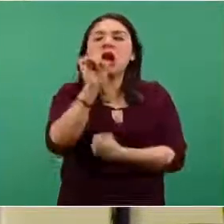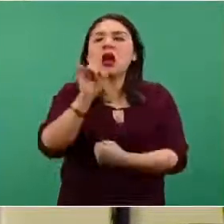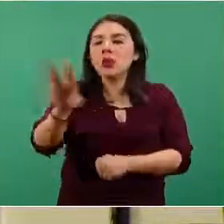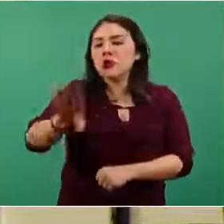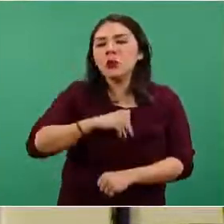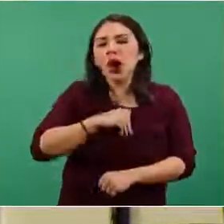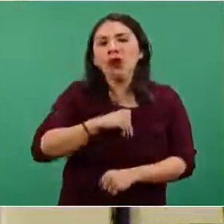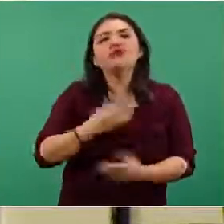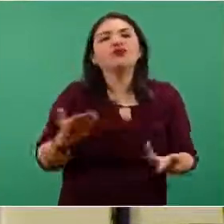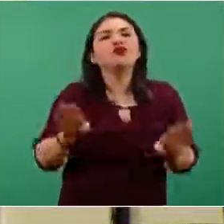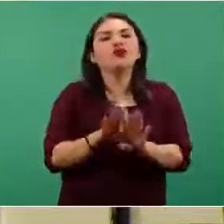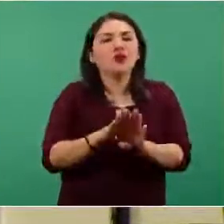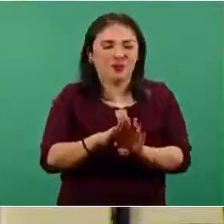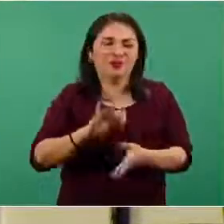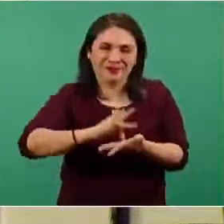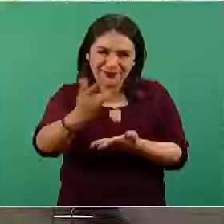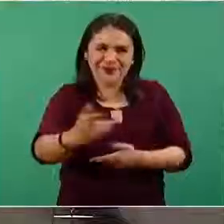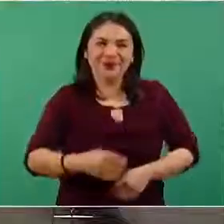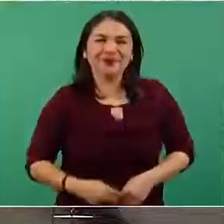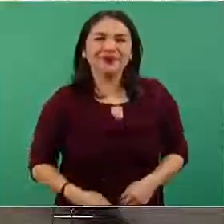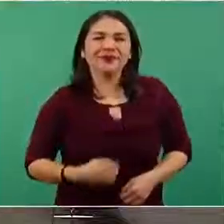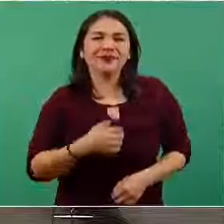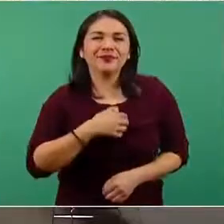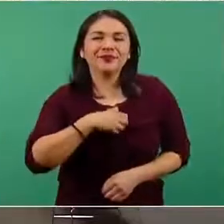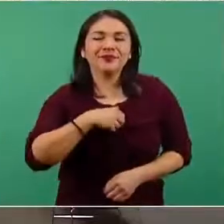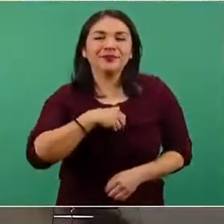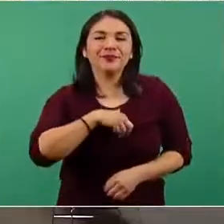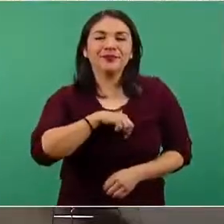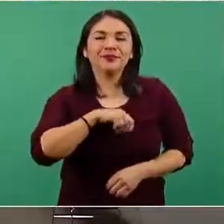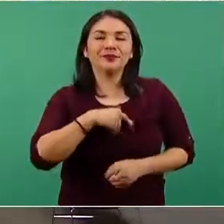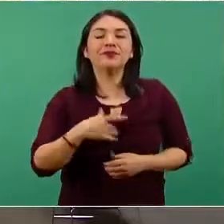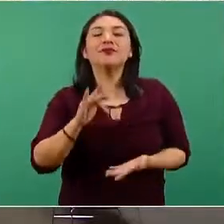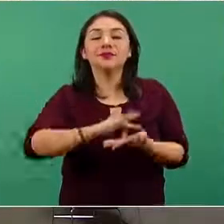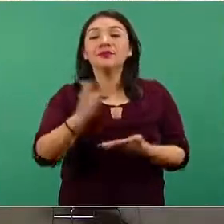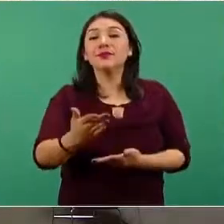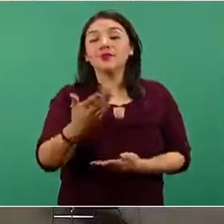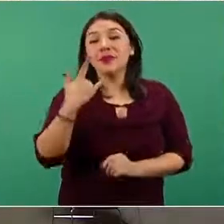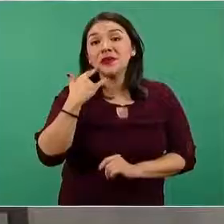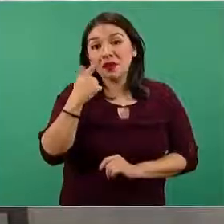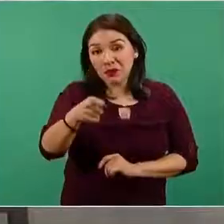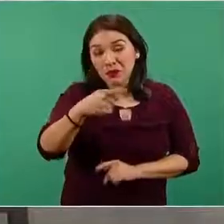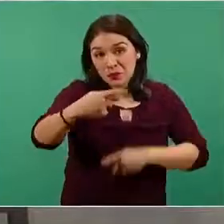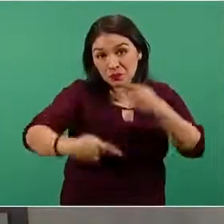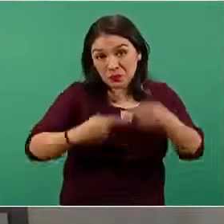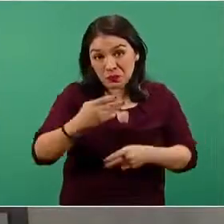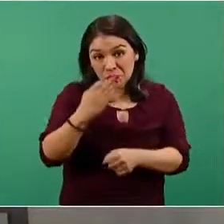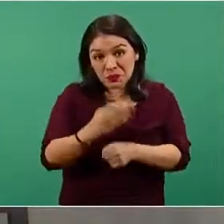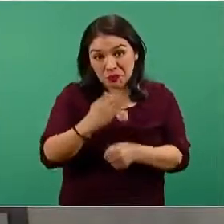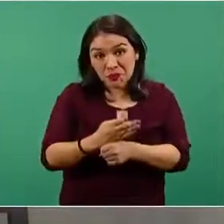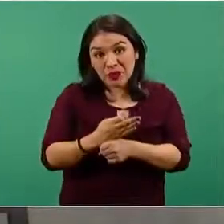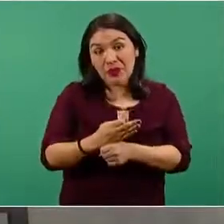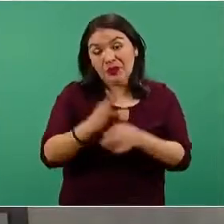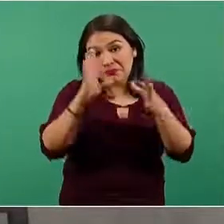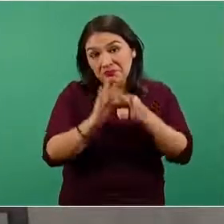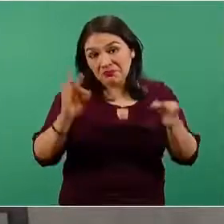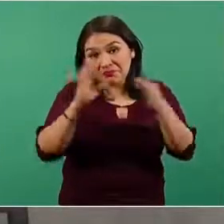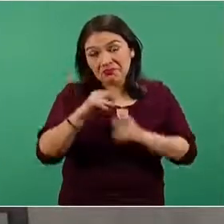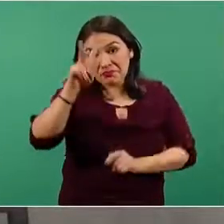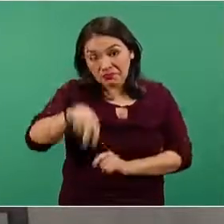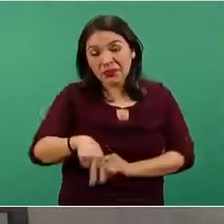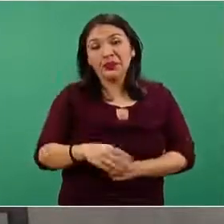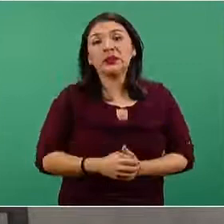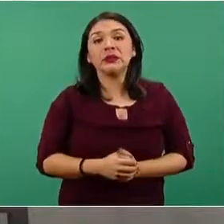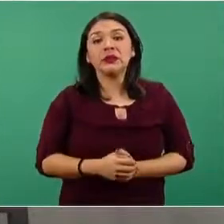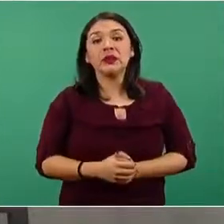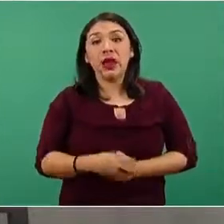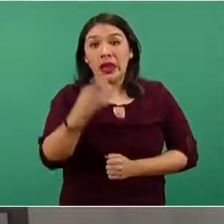positivas? Muchas gracias. Bienvenido, doctor. Gracias, muy amable, Miguel. Aprecio mucho los comentarios y también la